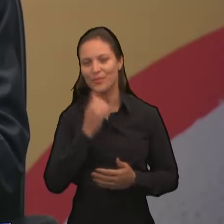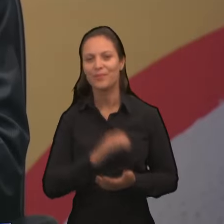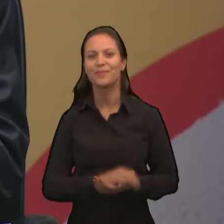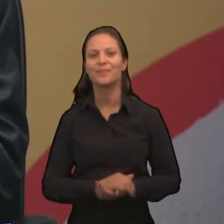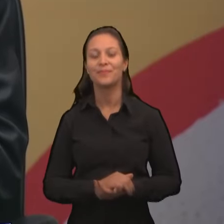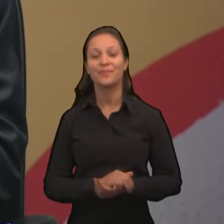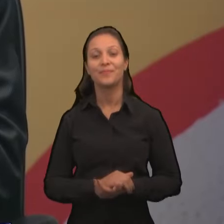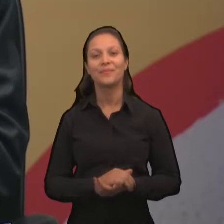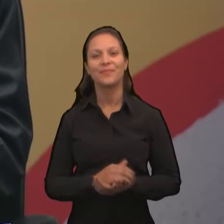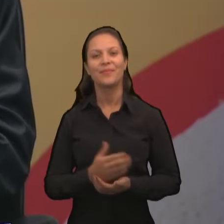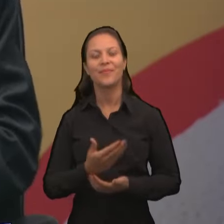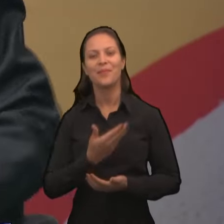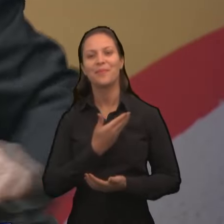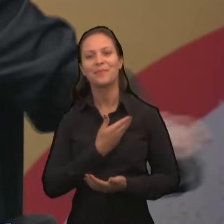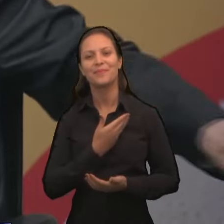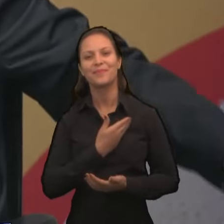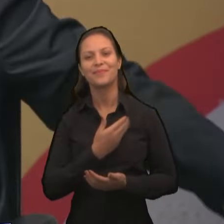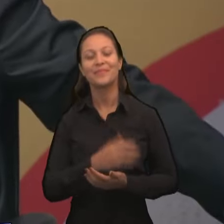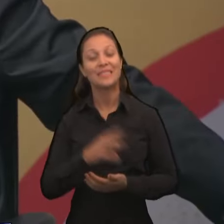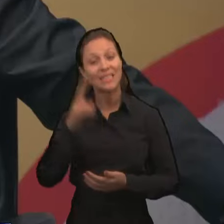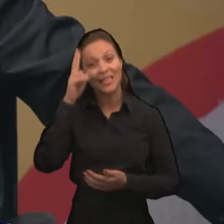ya.